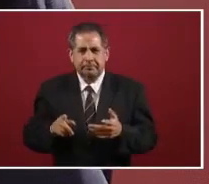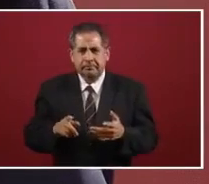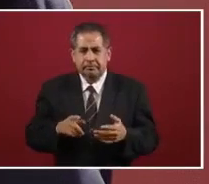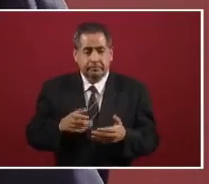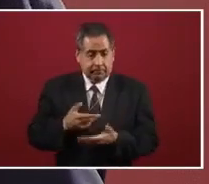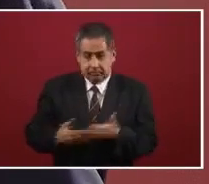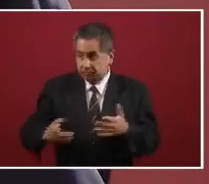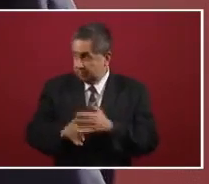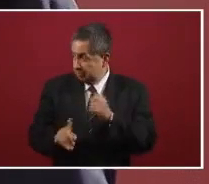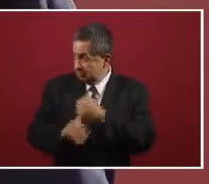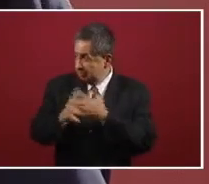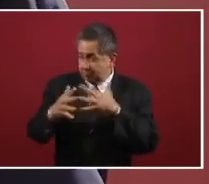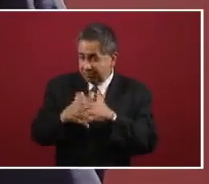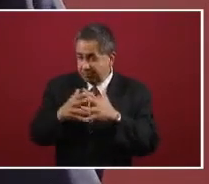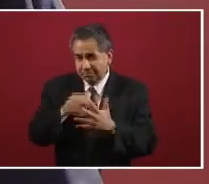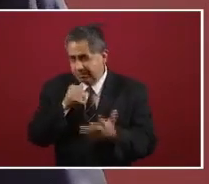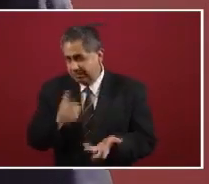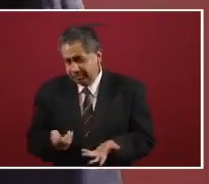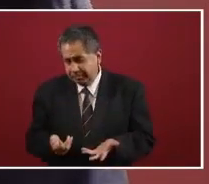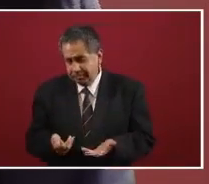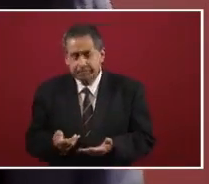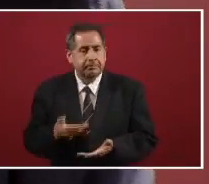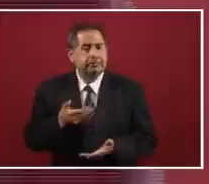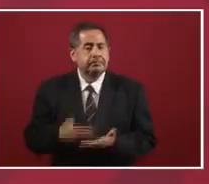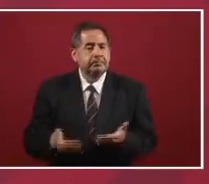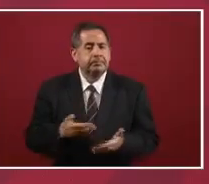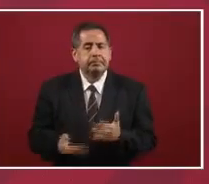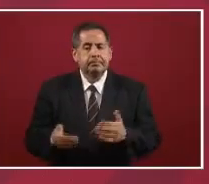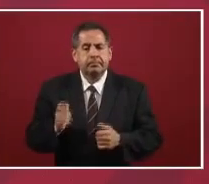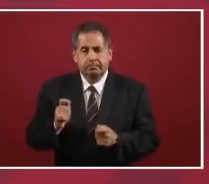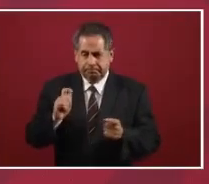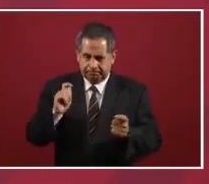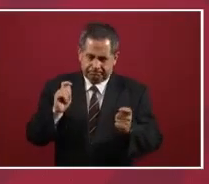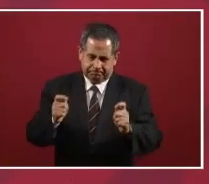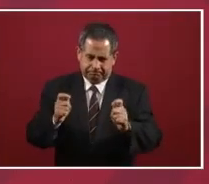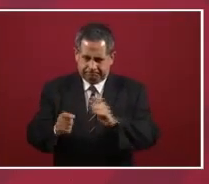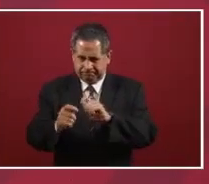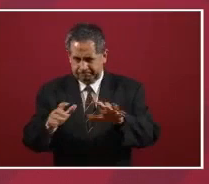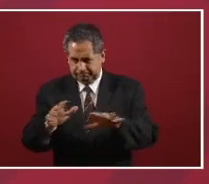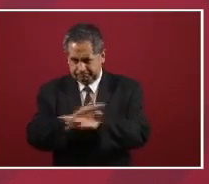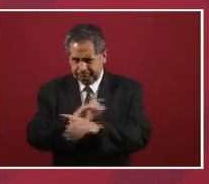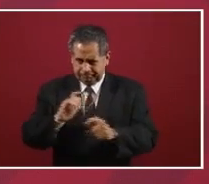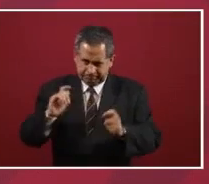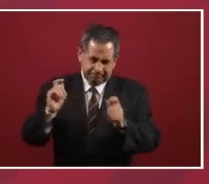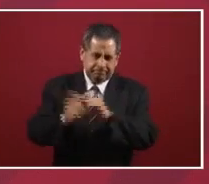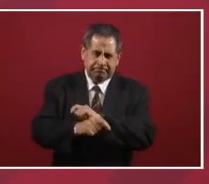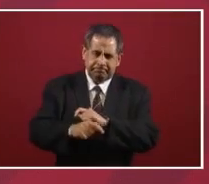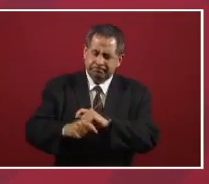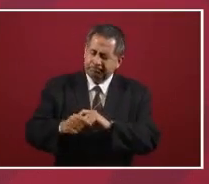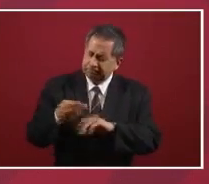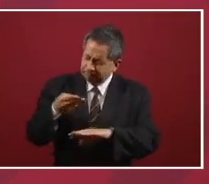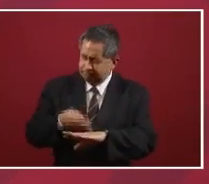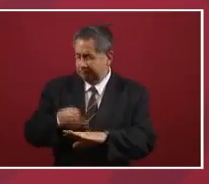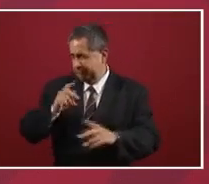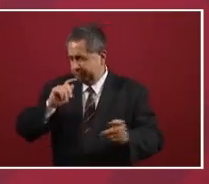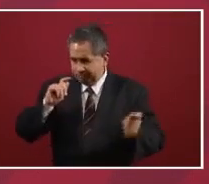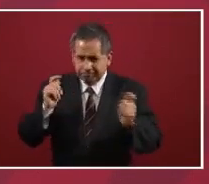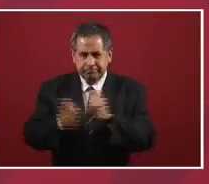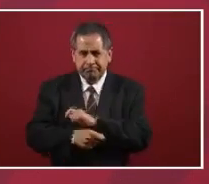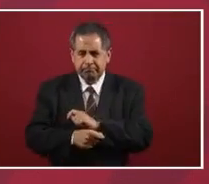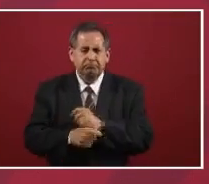porque ahora estamos llevando a cabo una transformación profunda, como lo